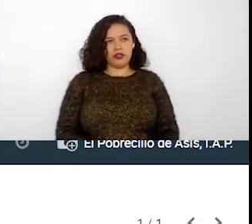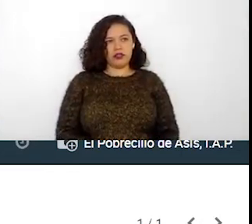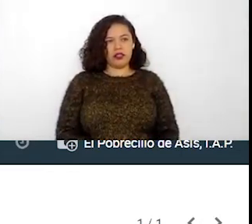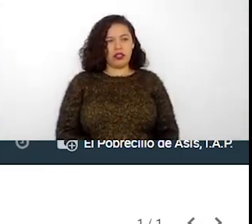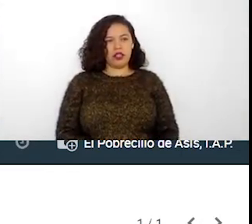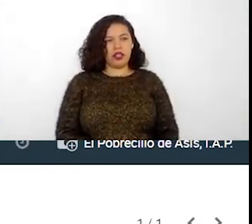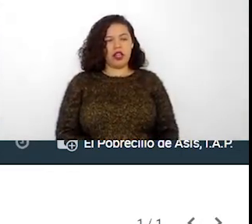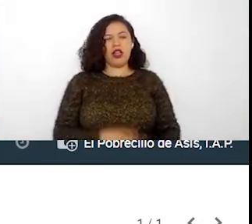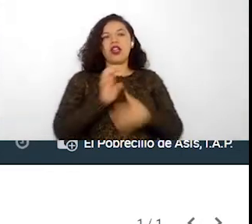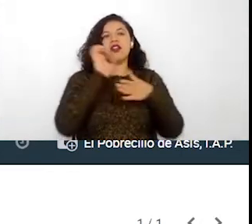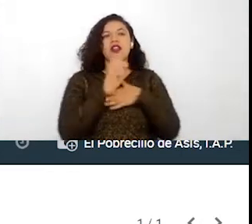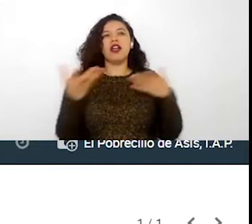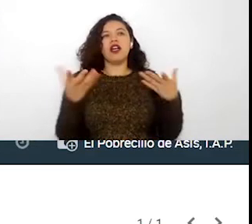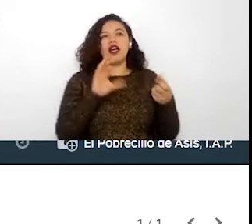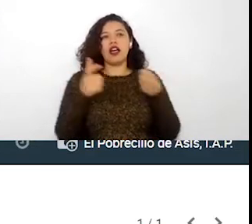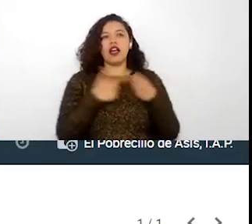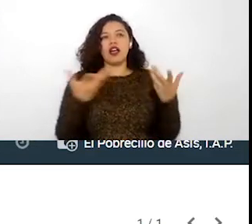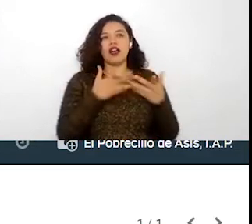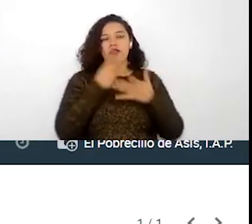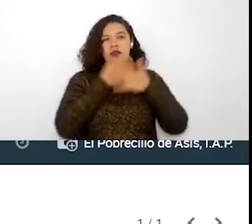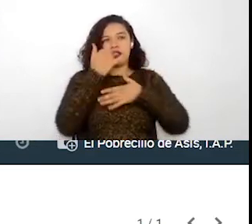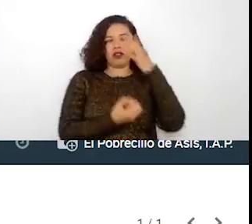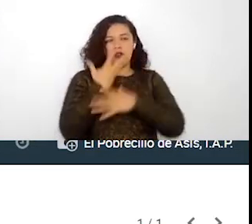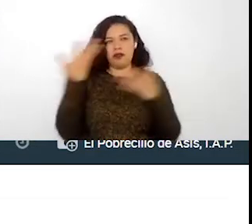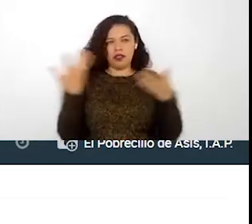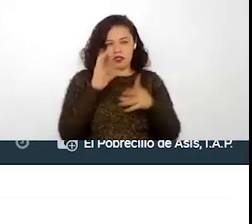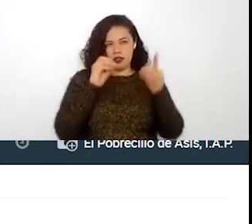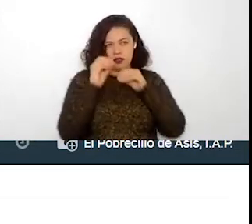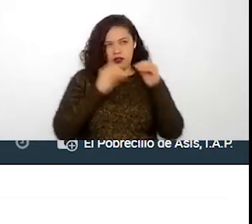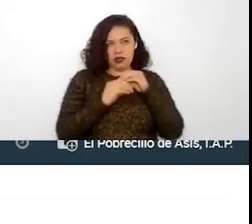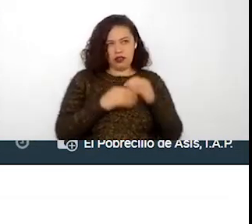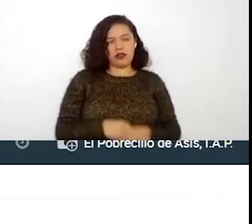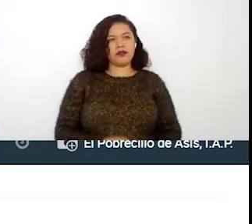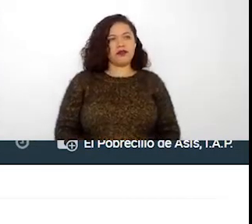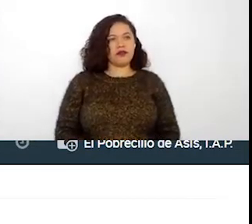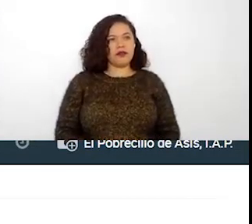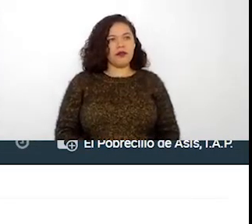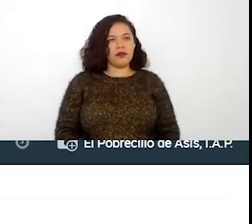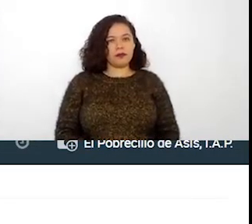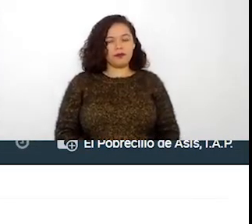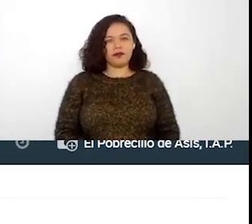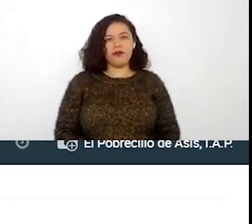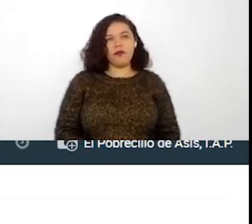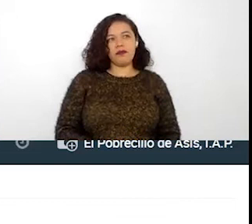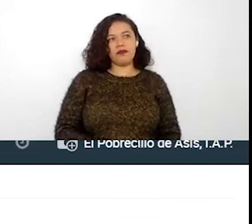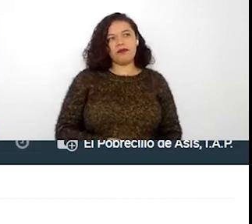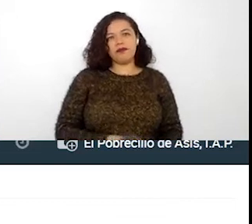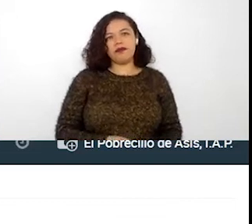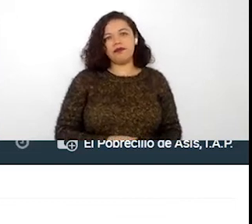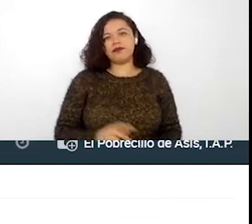y crear un nuevo proyecto y ya como vimos la